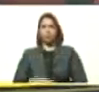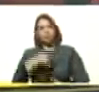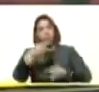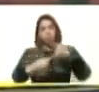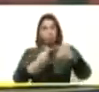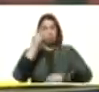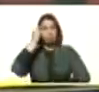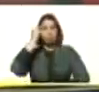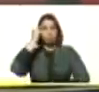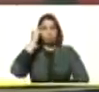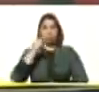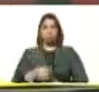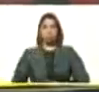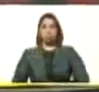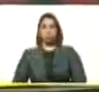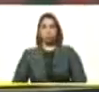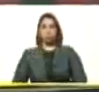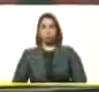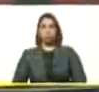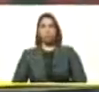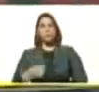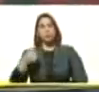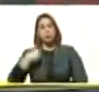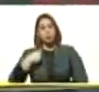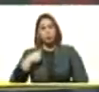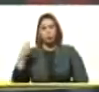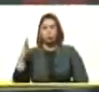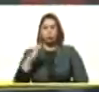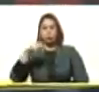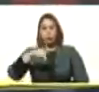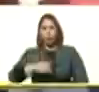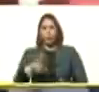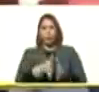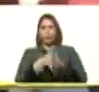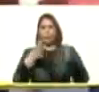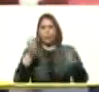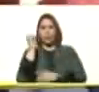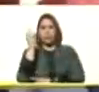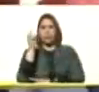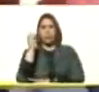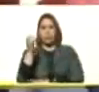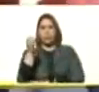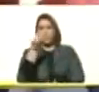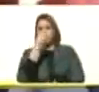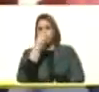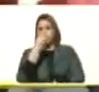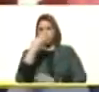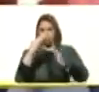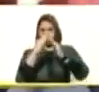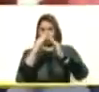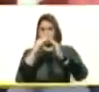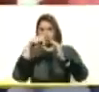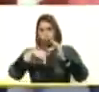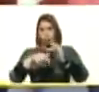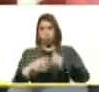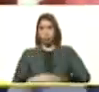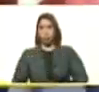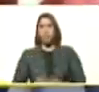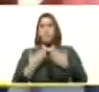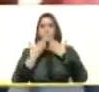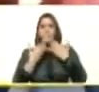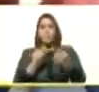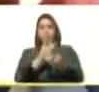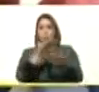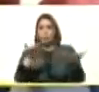diariamente. Yo vengo hoy a esta gran asamblea en este Palacio de Miraflores a pedir de